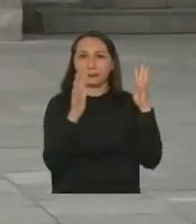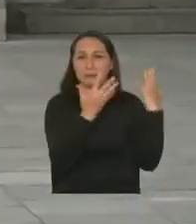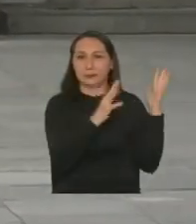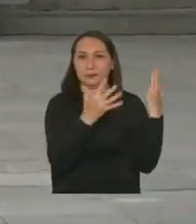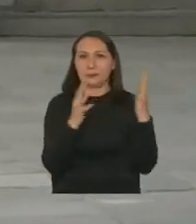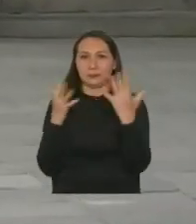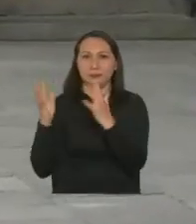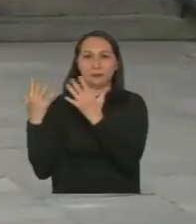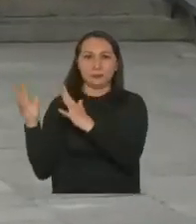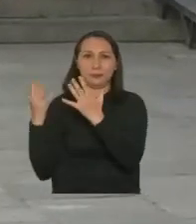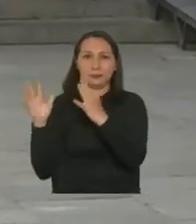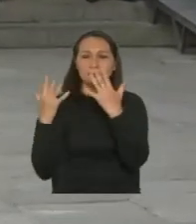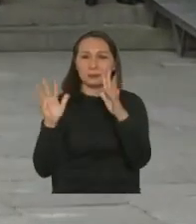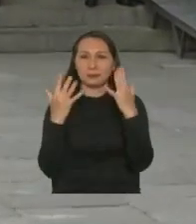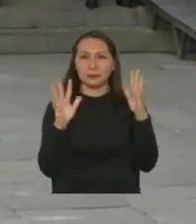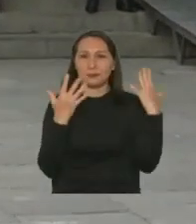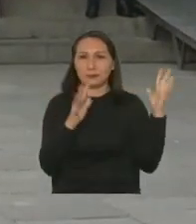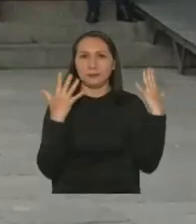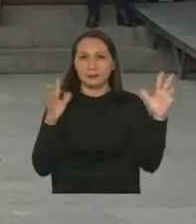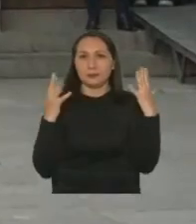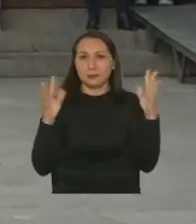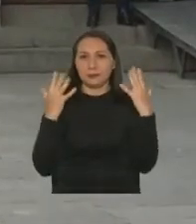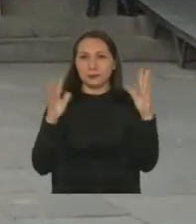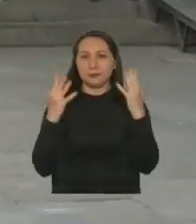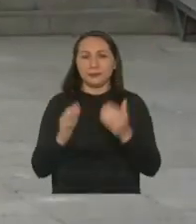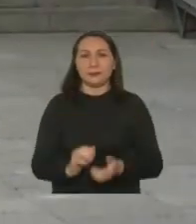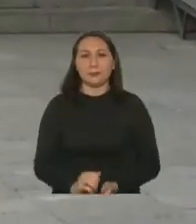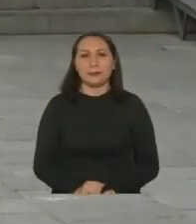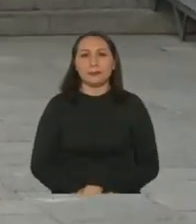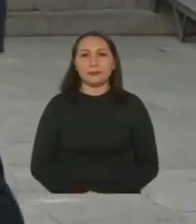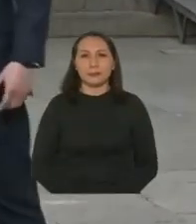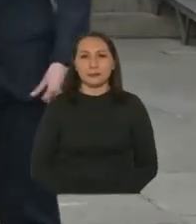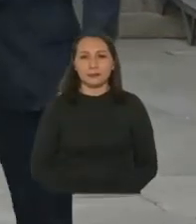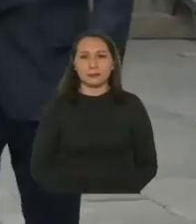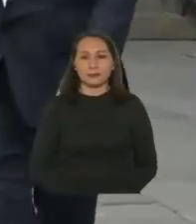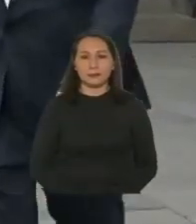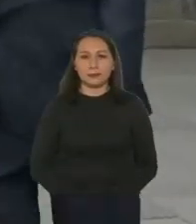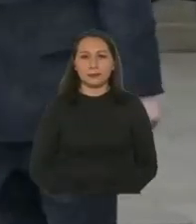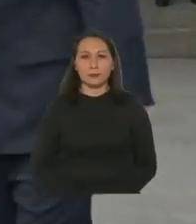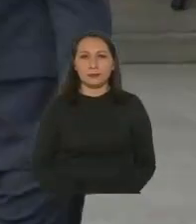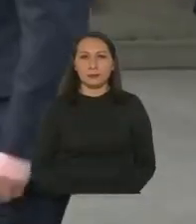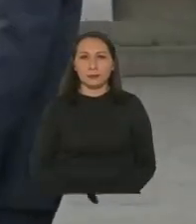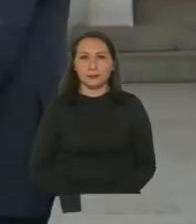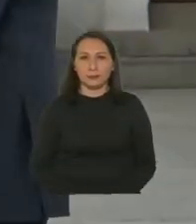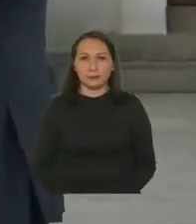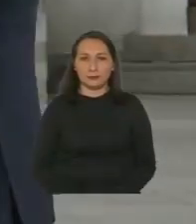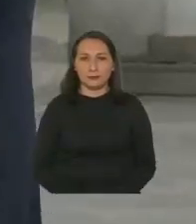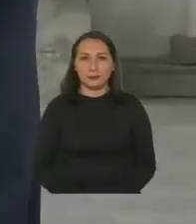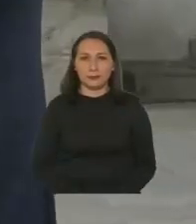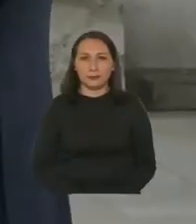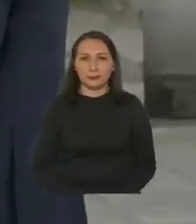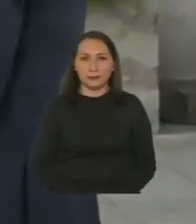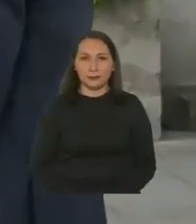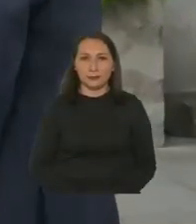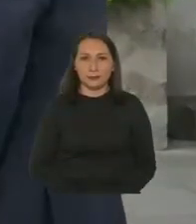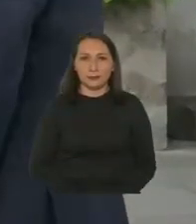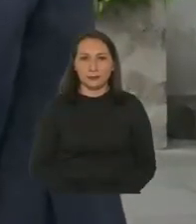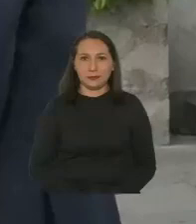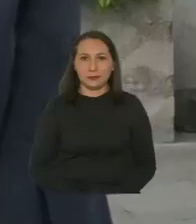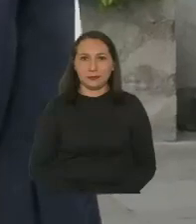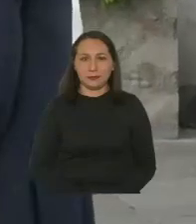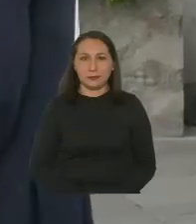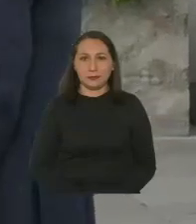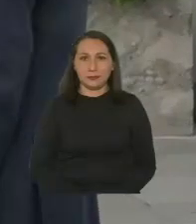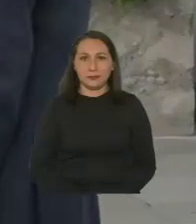y en ese entonces ya se conversaba de la posibilidad de postergar cualquier ajuste ministerial para después de las elecciones del 7 de mayo, pensando en que podrían